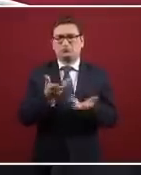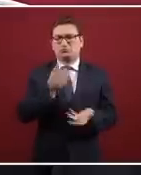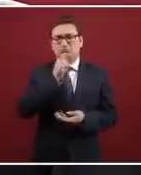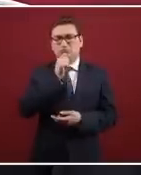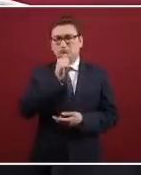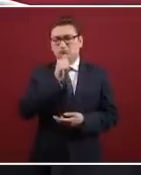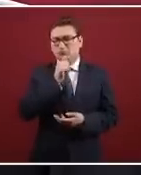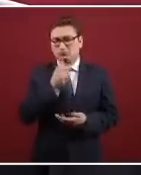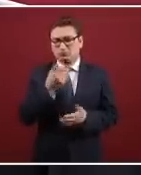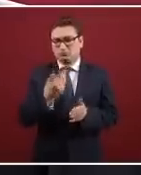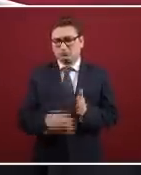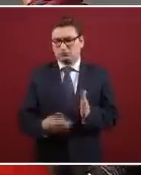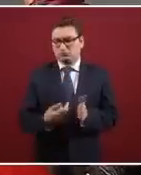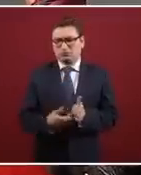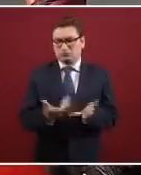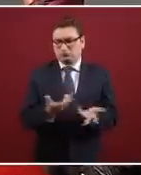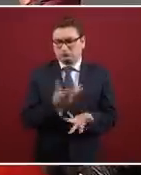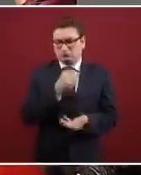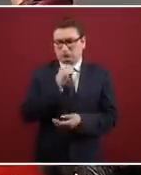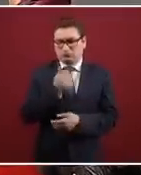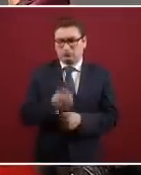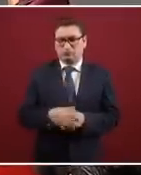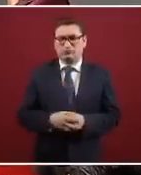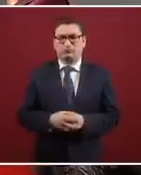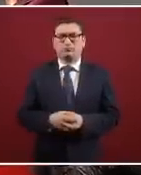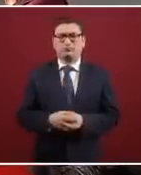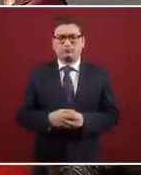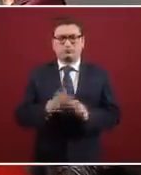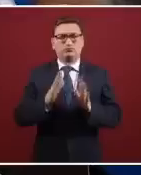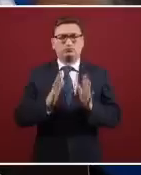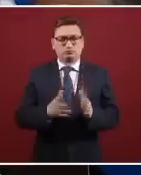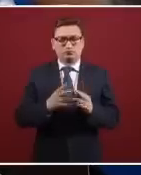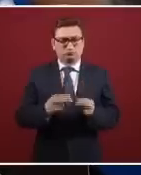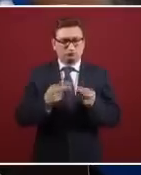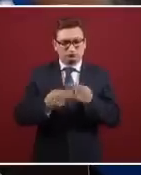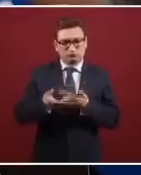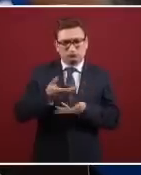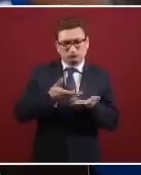nada. Y ya están las negociaciones.